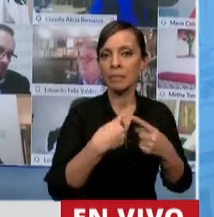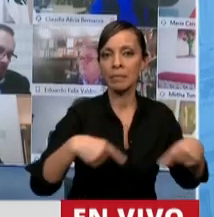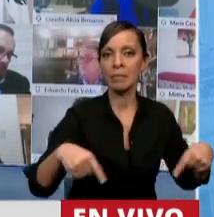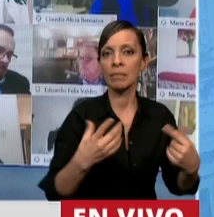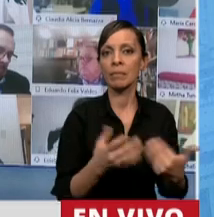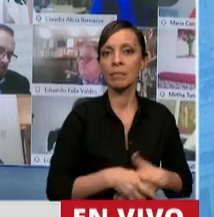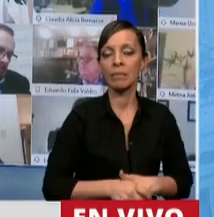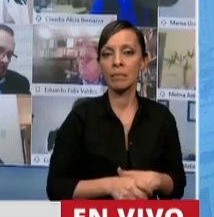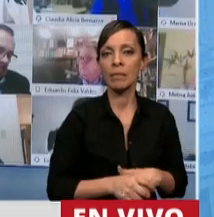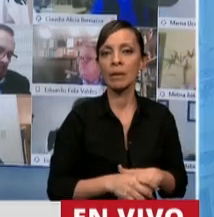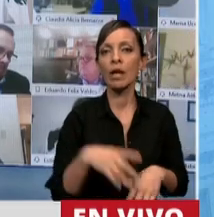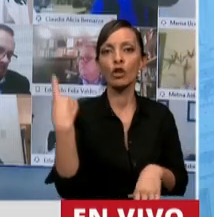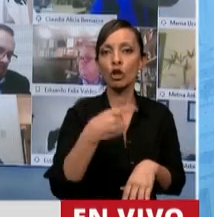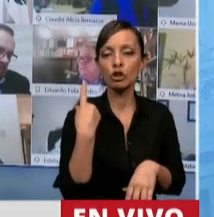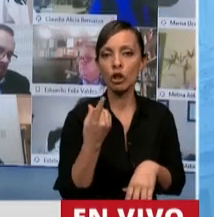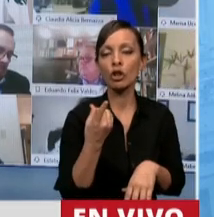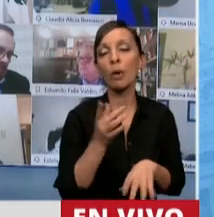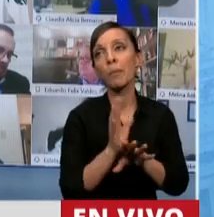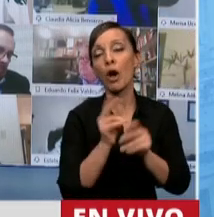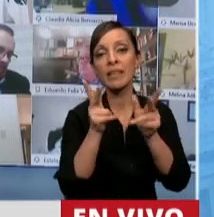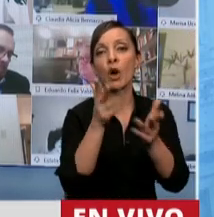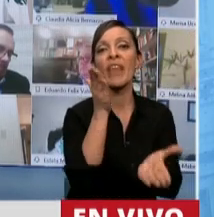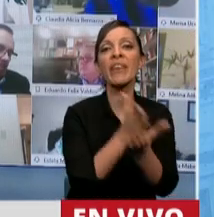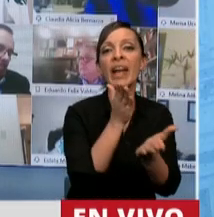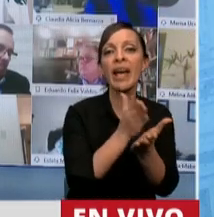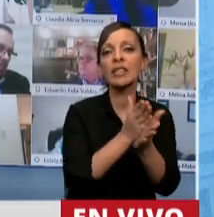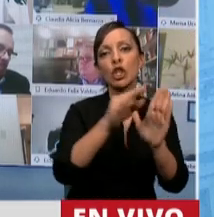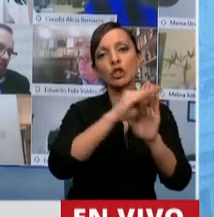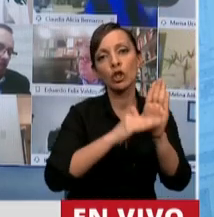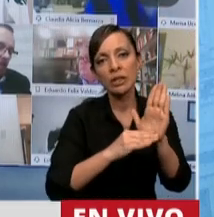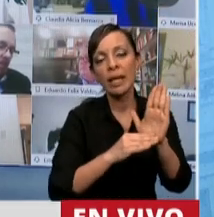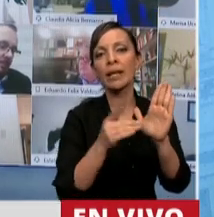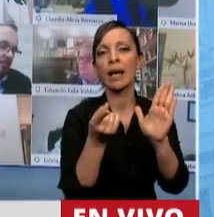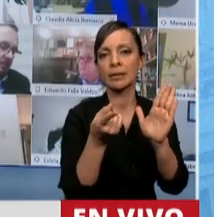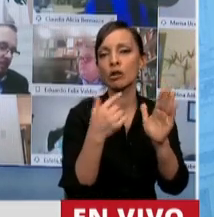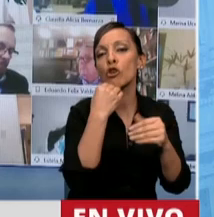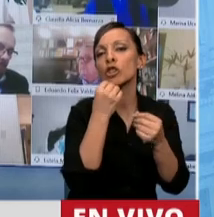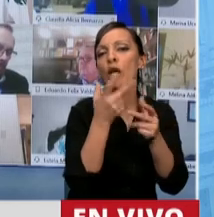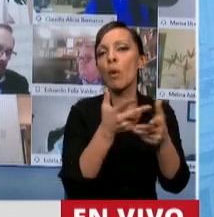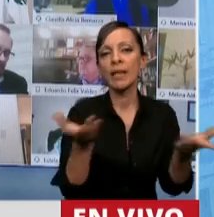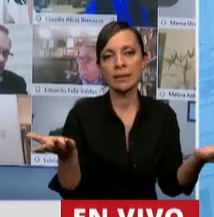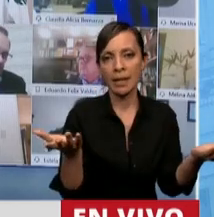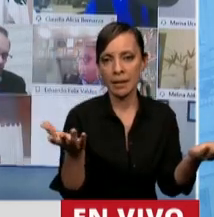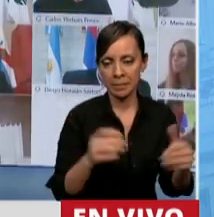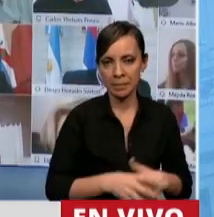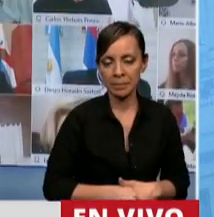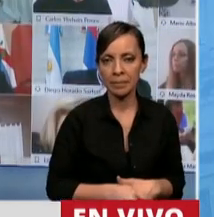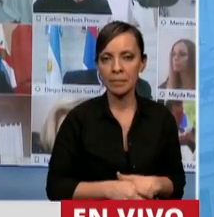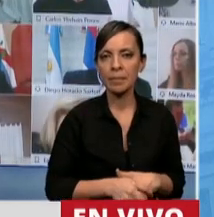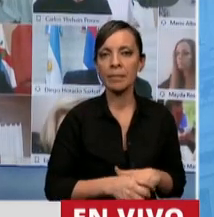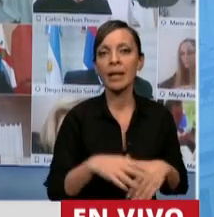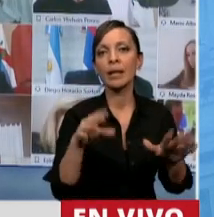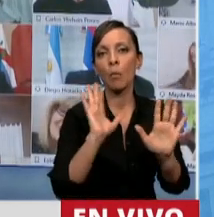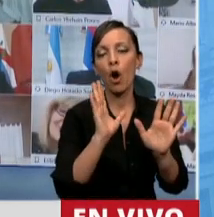estas, llamémosle, derechos, consignas, no sé cómo llamarlo, elementos de